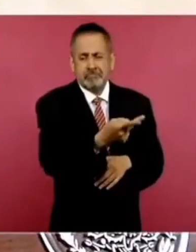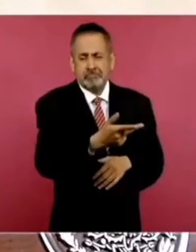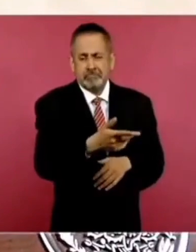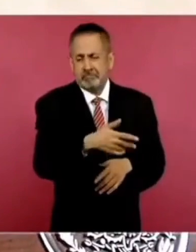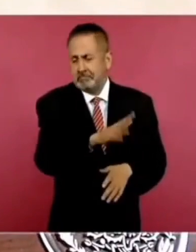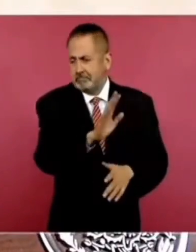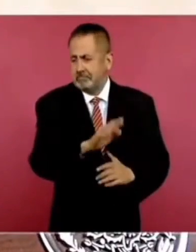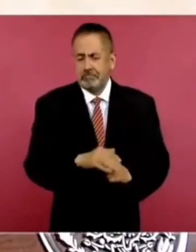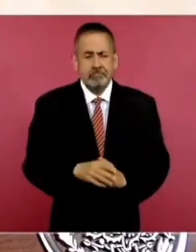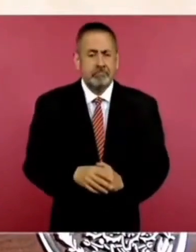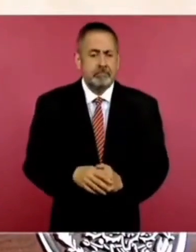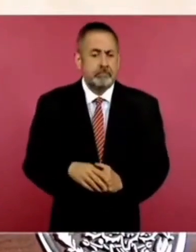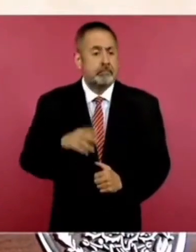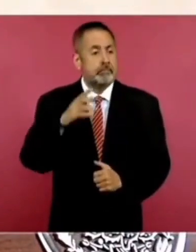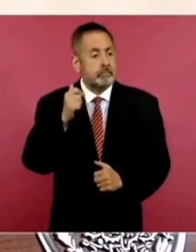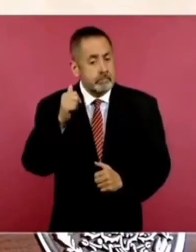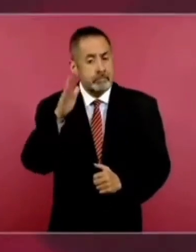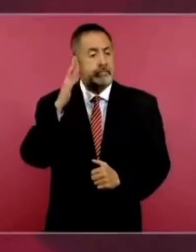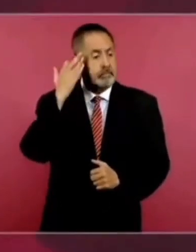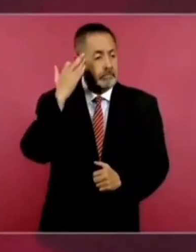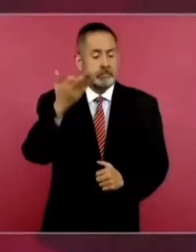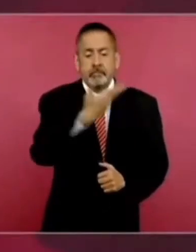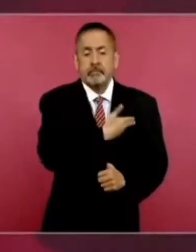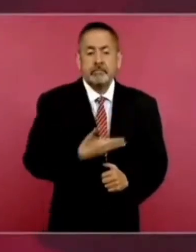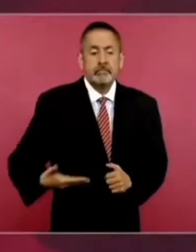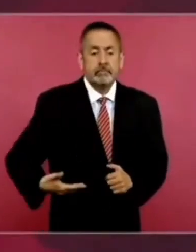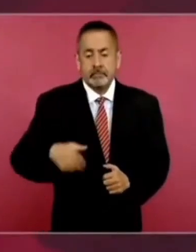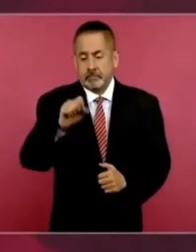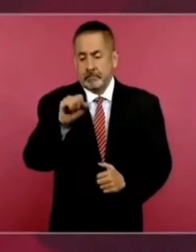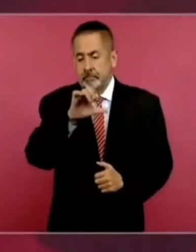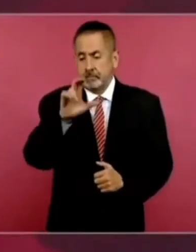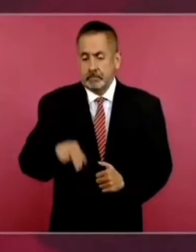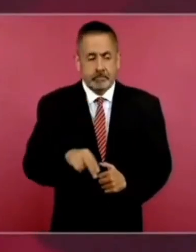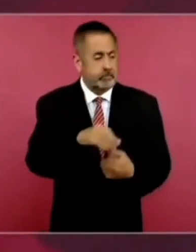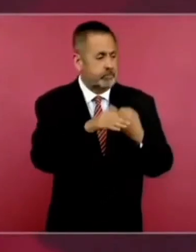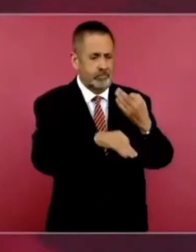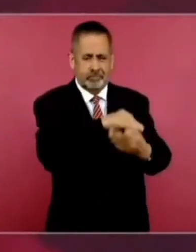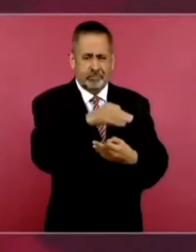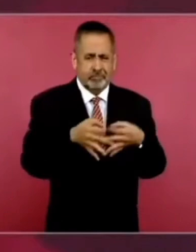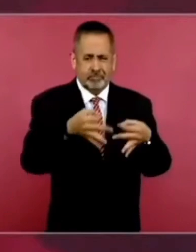En ese entonces el presidente de la Corte, todos los ministros,